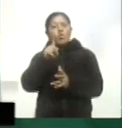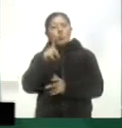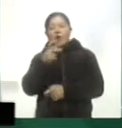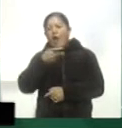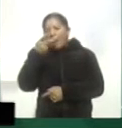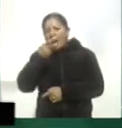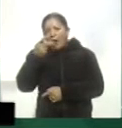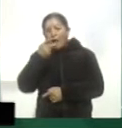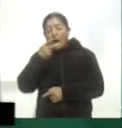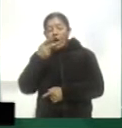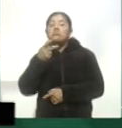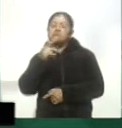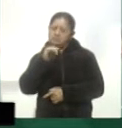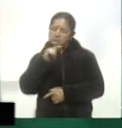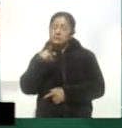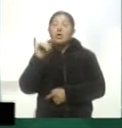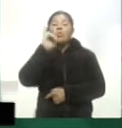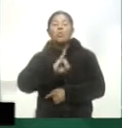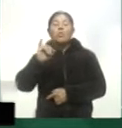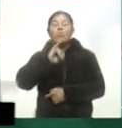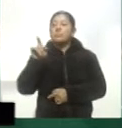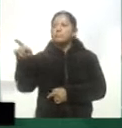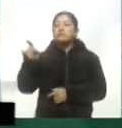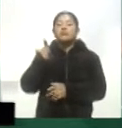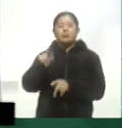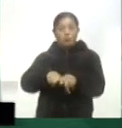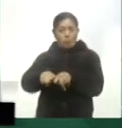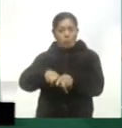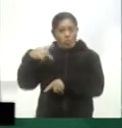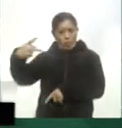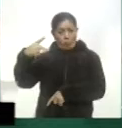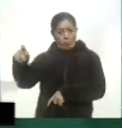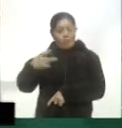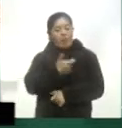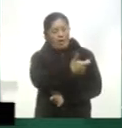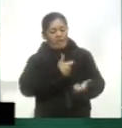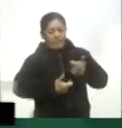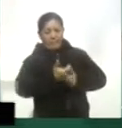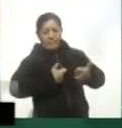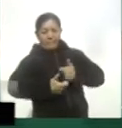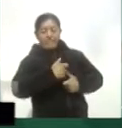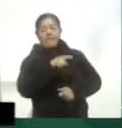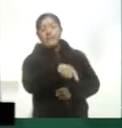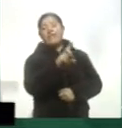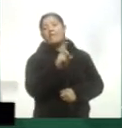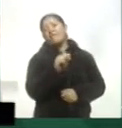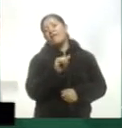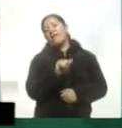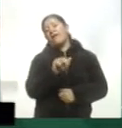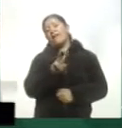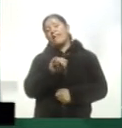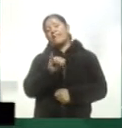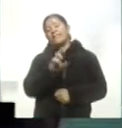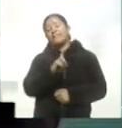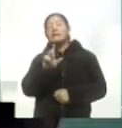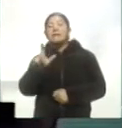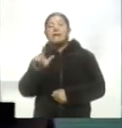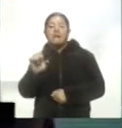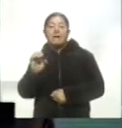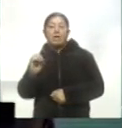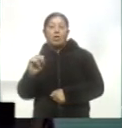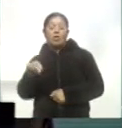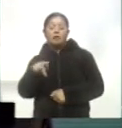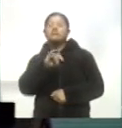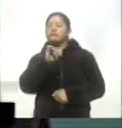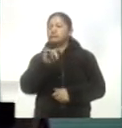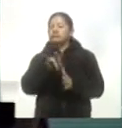audio difundidos el jueves en el que se exhibe a su hermano Pío recibir dinero por parte de David León. Los videos deben entregarse a la Fiscalía de la